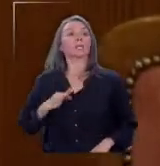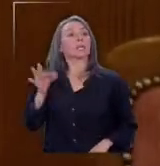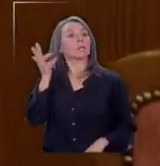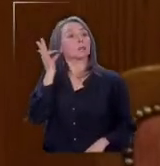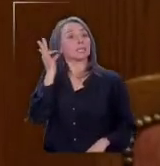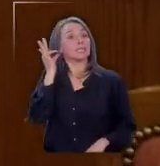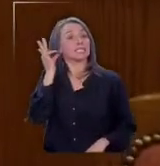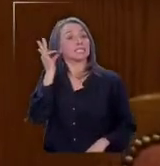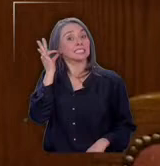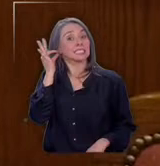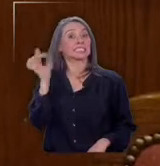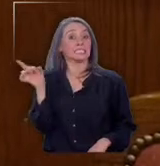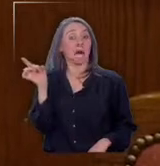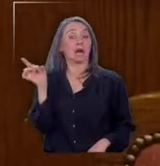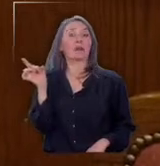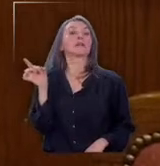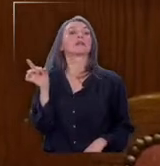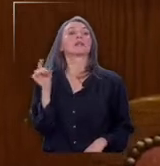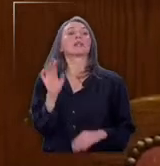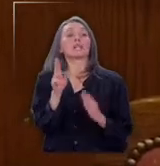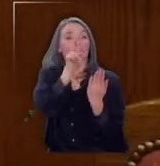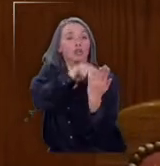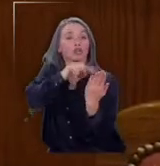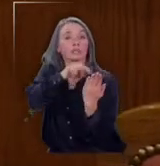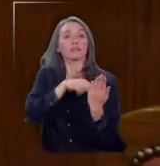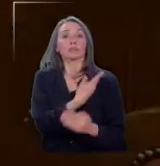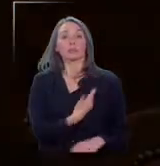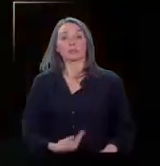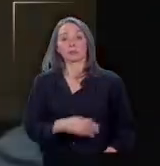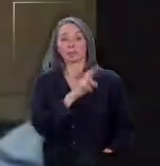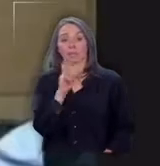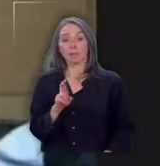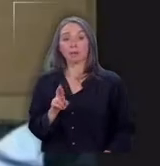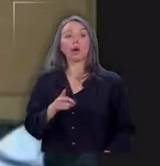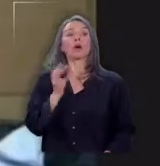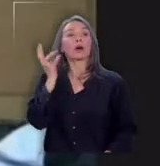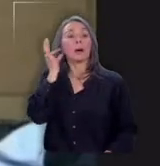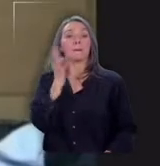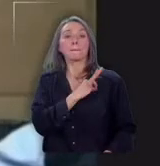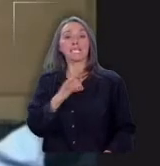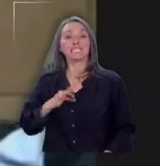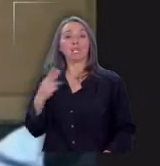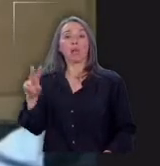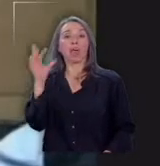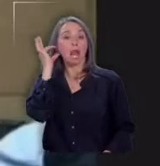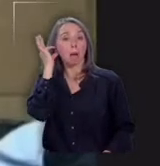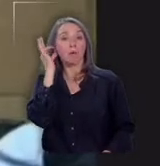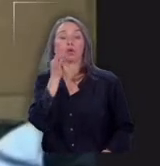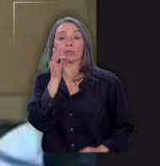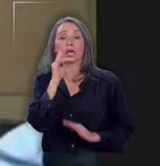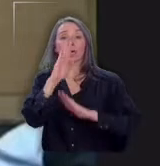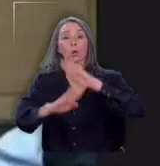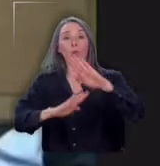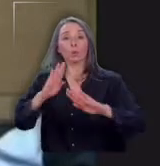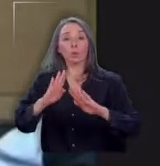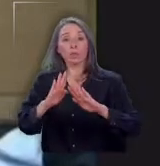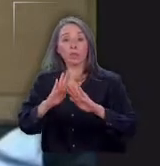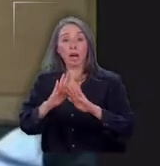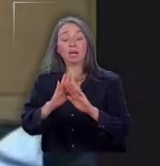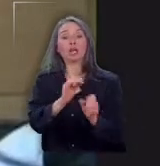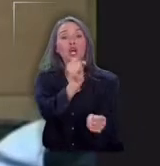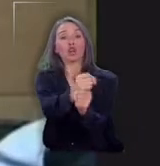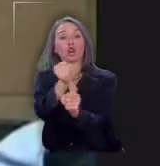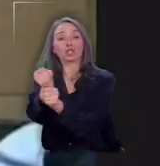mujer estaba analizando el presidente de la república tenemos que cuidar los puestos de